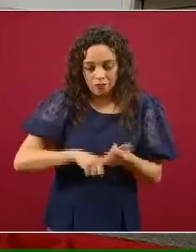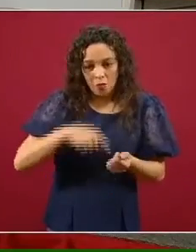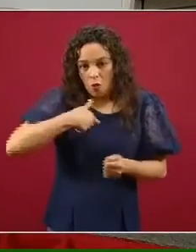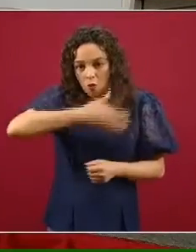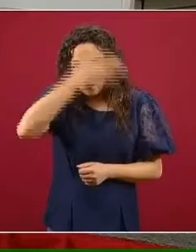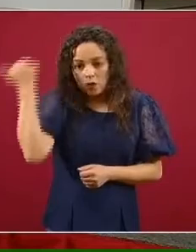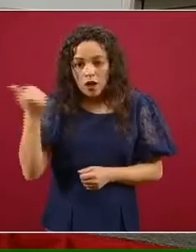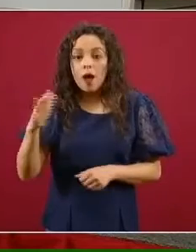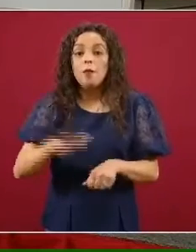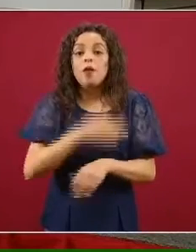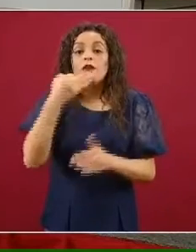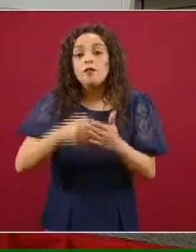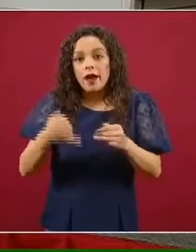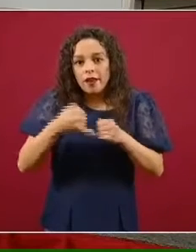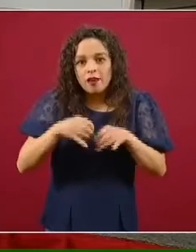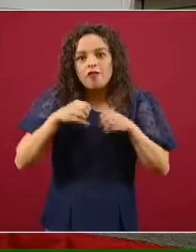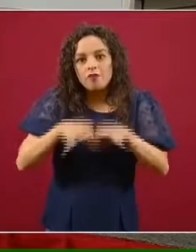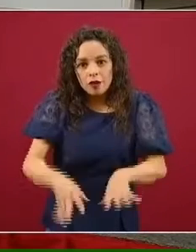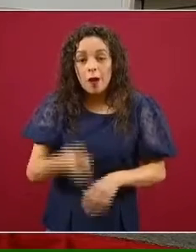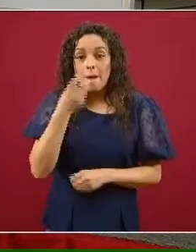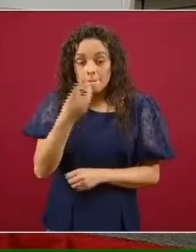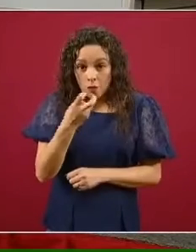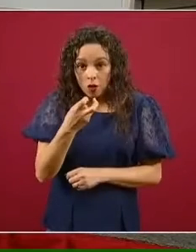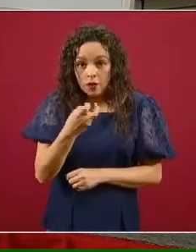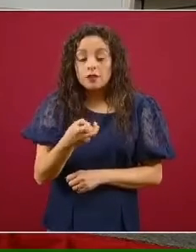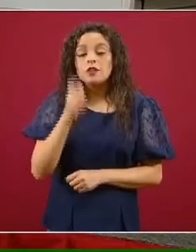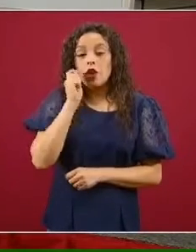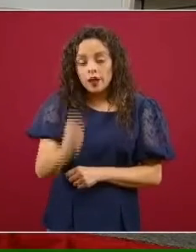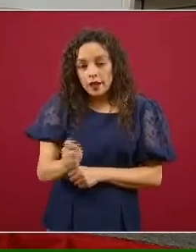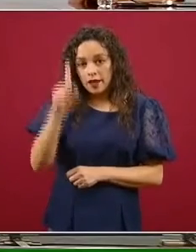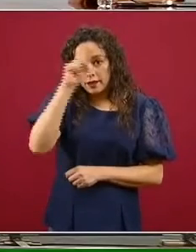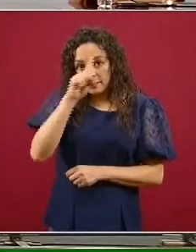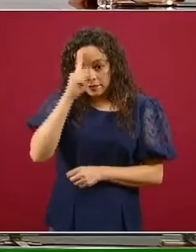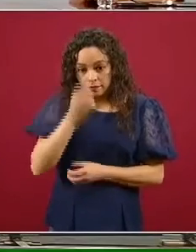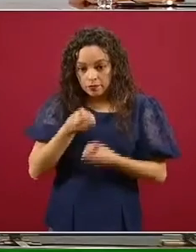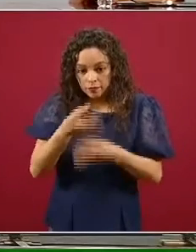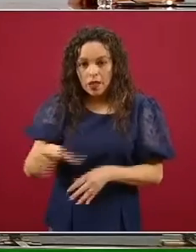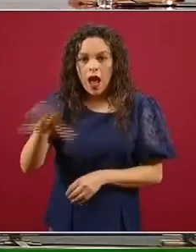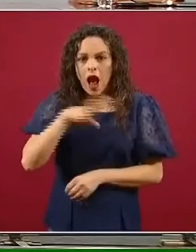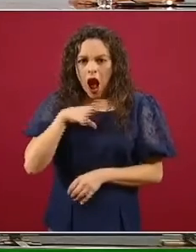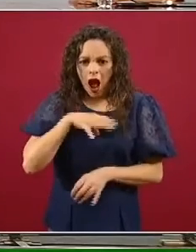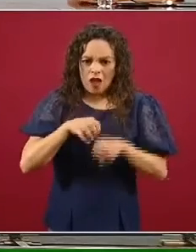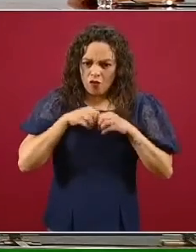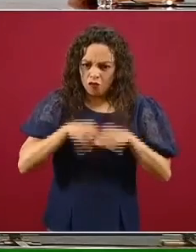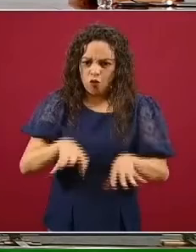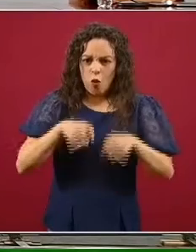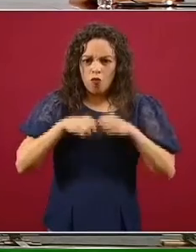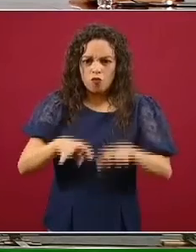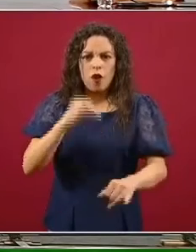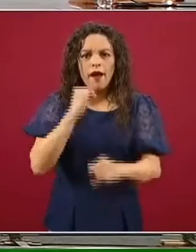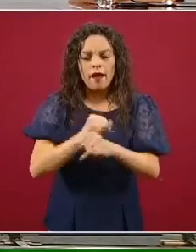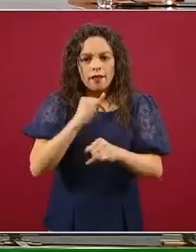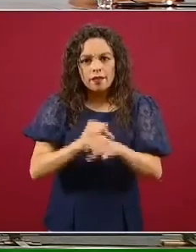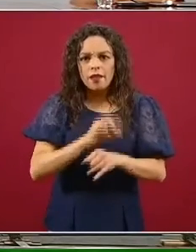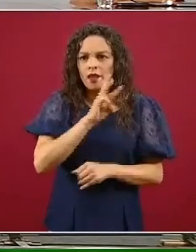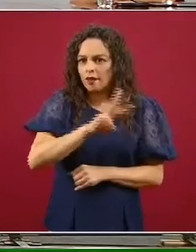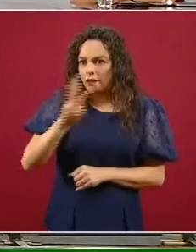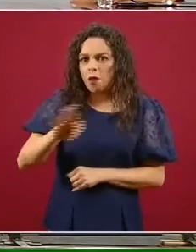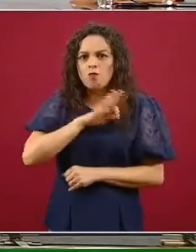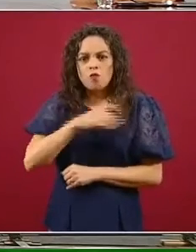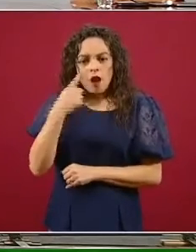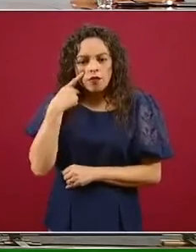estas recomendaciones que se encuentran públicas, que cada día se dan en pro de que